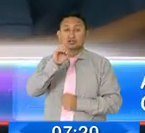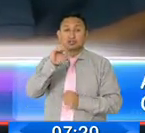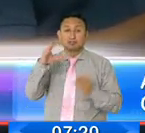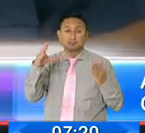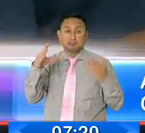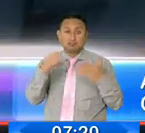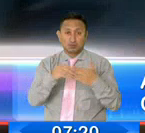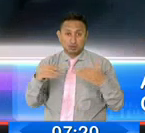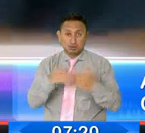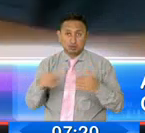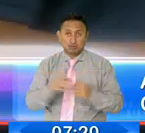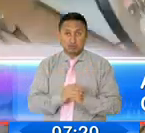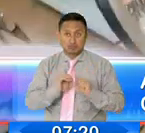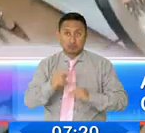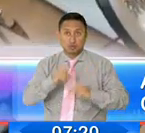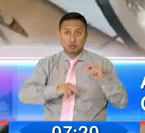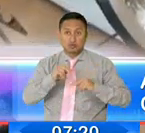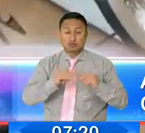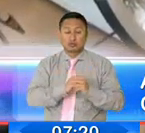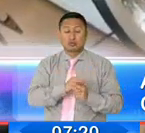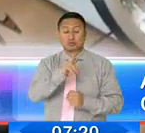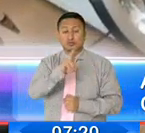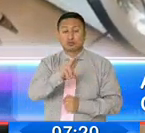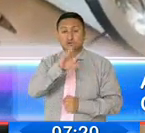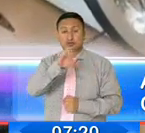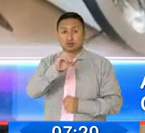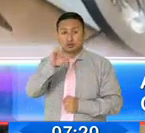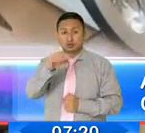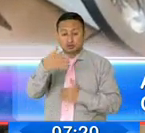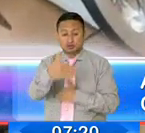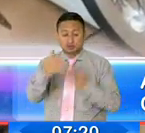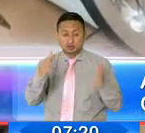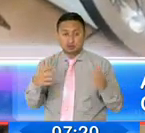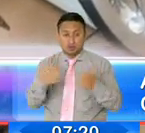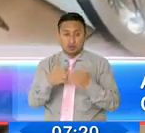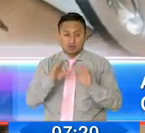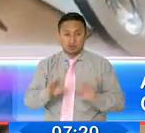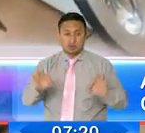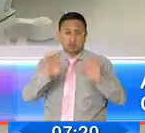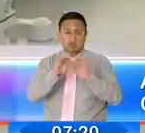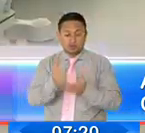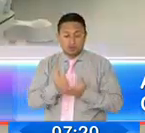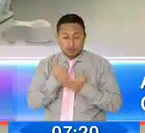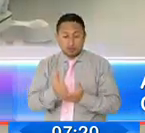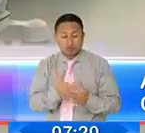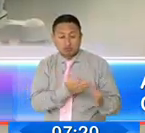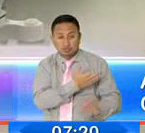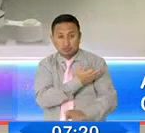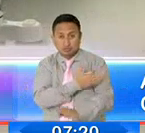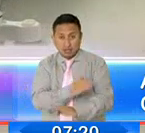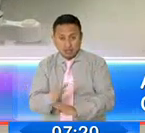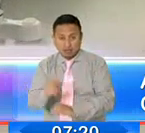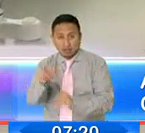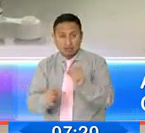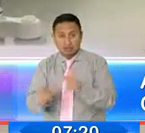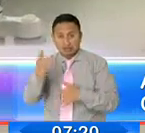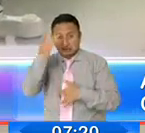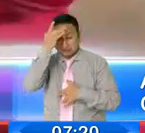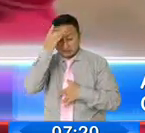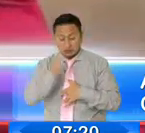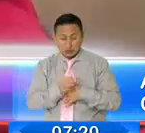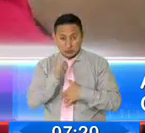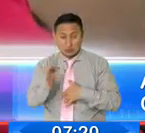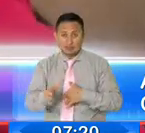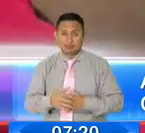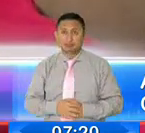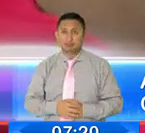que construyeron 200 dispositivos claves para el tratamiento de pacientes graves con COVID-19. Esta es la